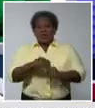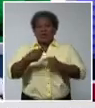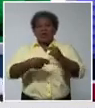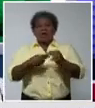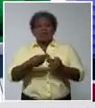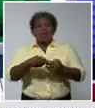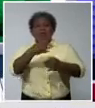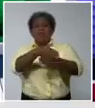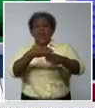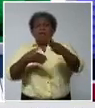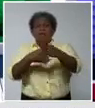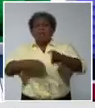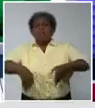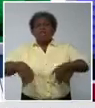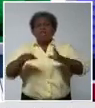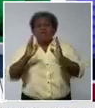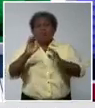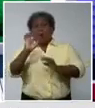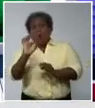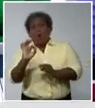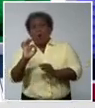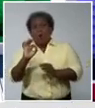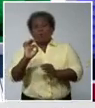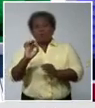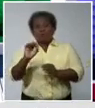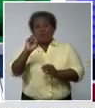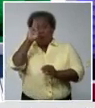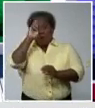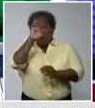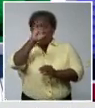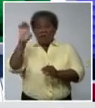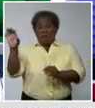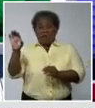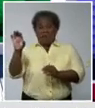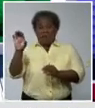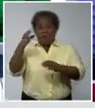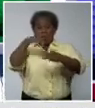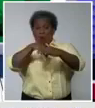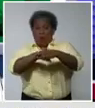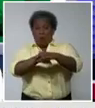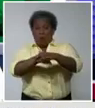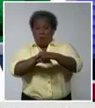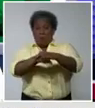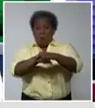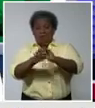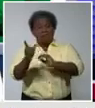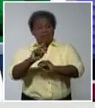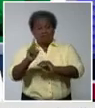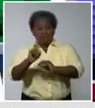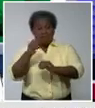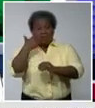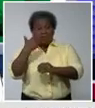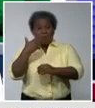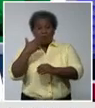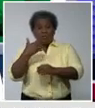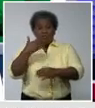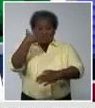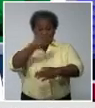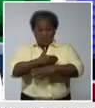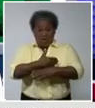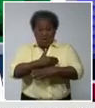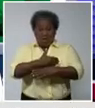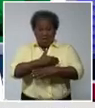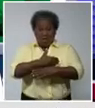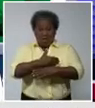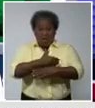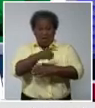hospital en el fondo de una cueva, ¿no? Lo importante es poner una barrera en el borde para que